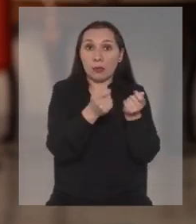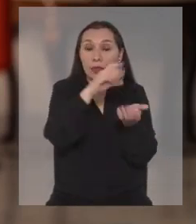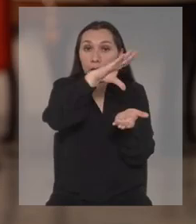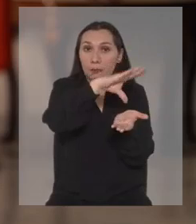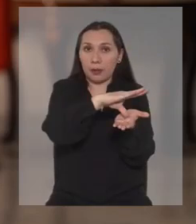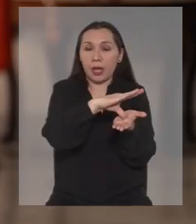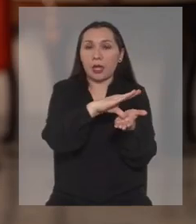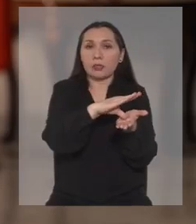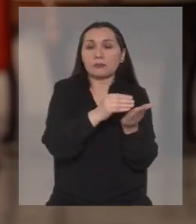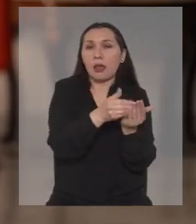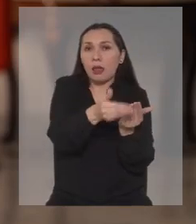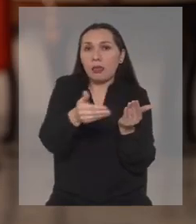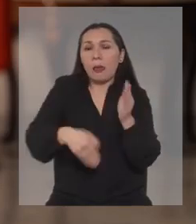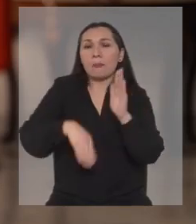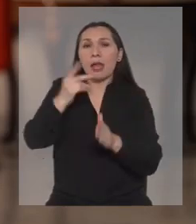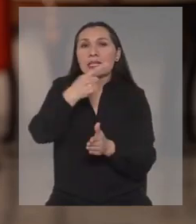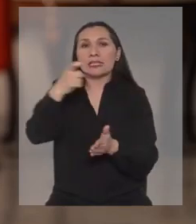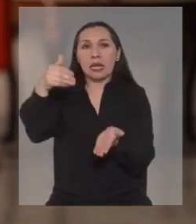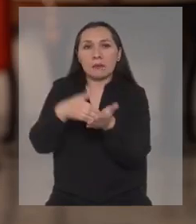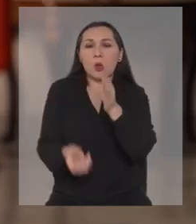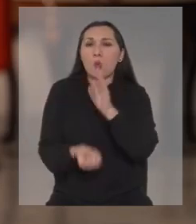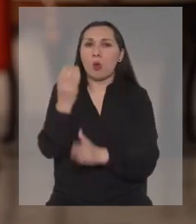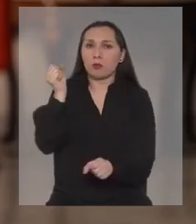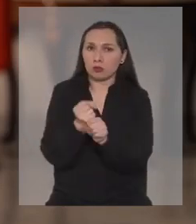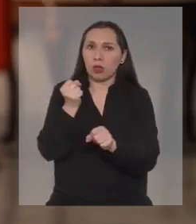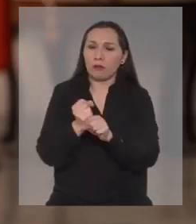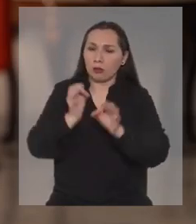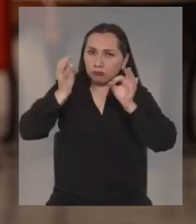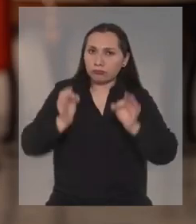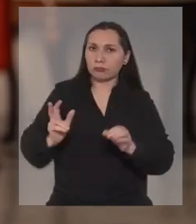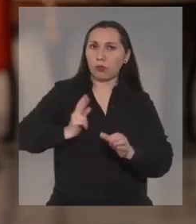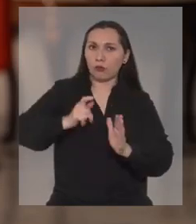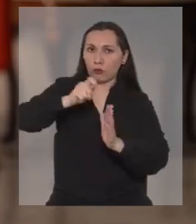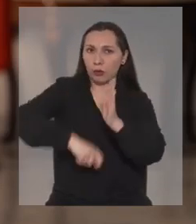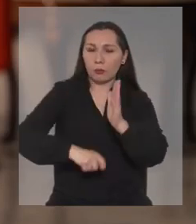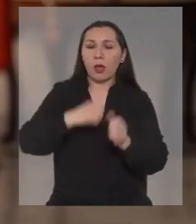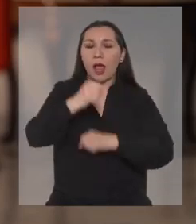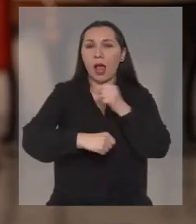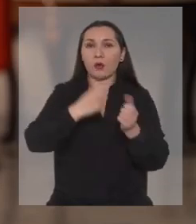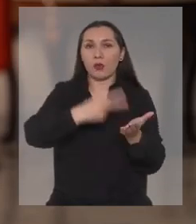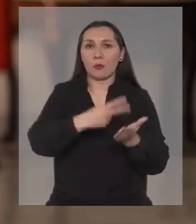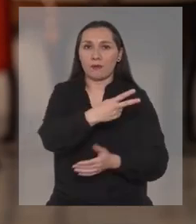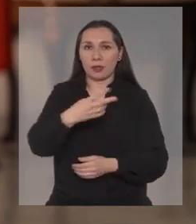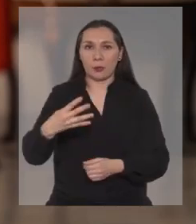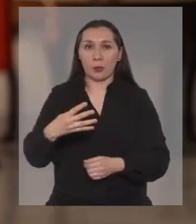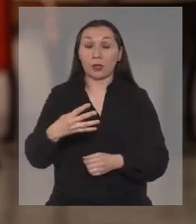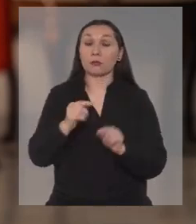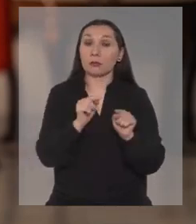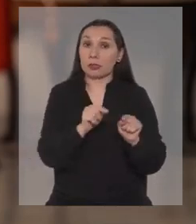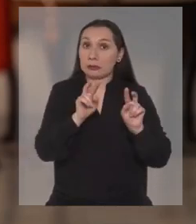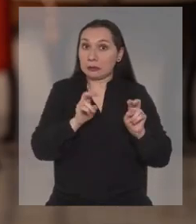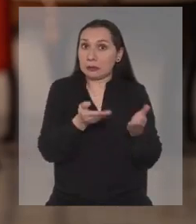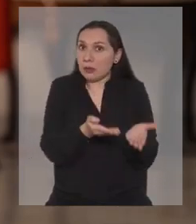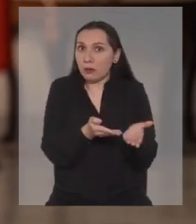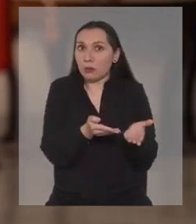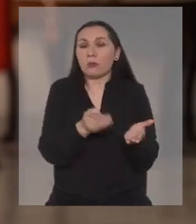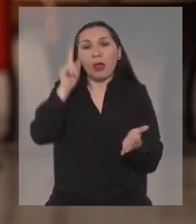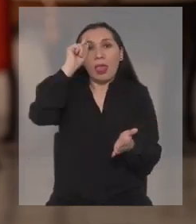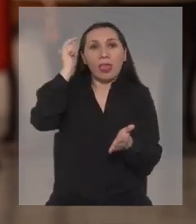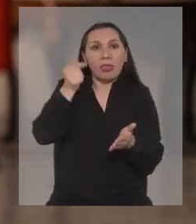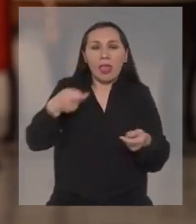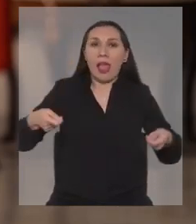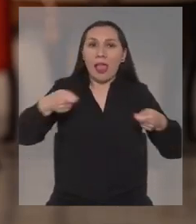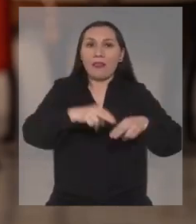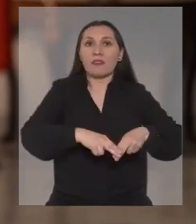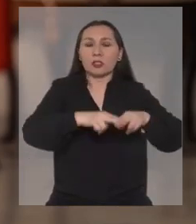se crearán más de 100,000 nuevos empleos formales en el año 2024 y para ello la iniciativa de